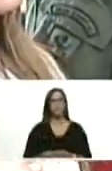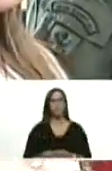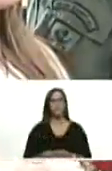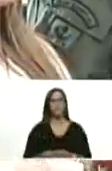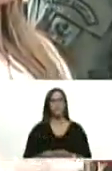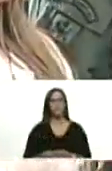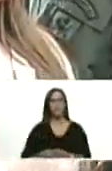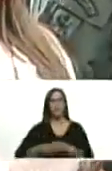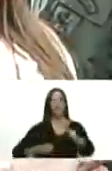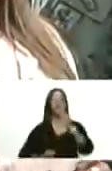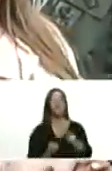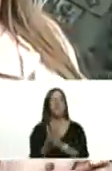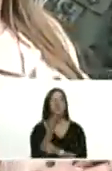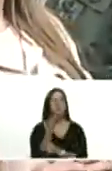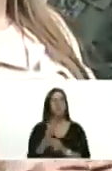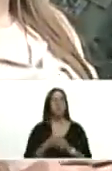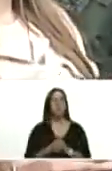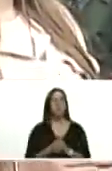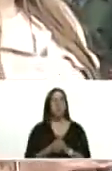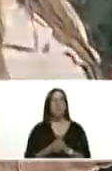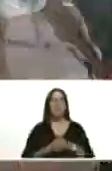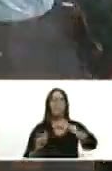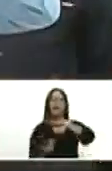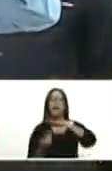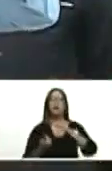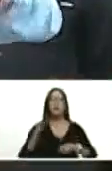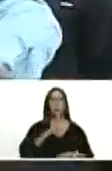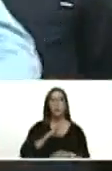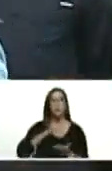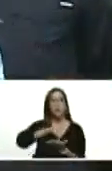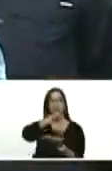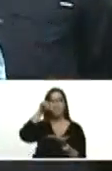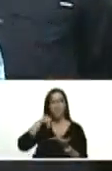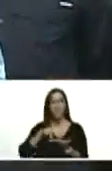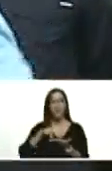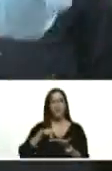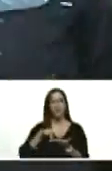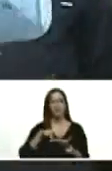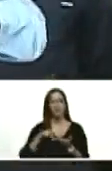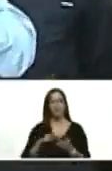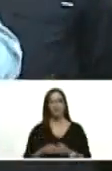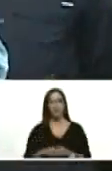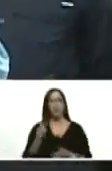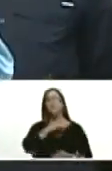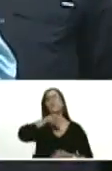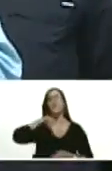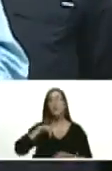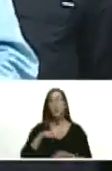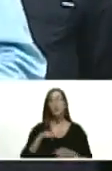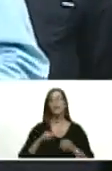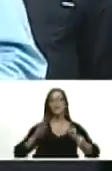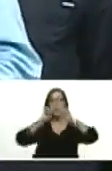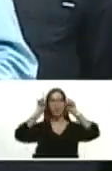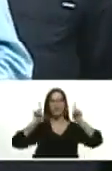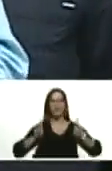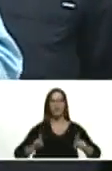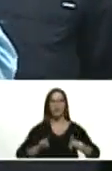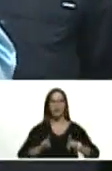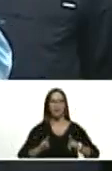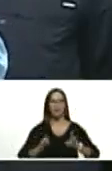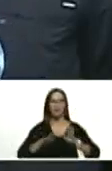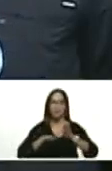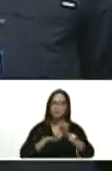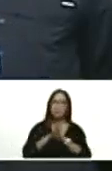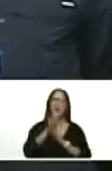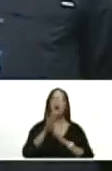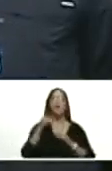Y fundó bajo raíces propias nacionales, nuestra americana,